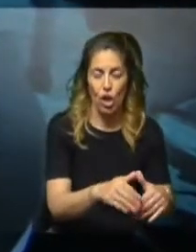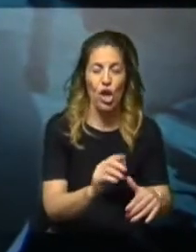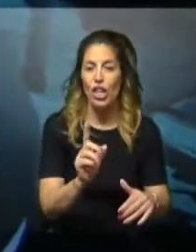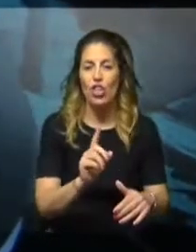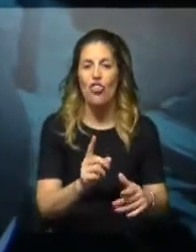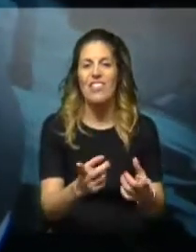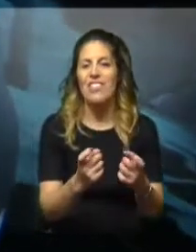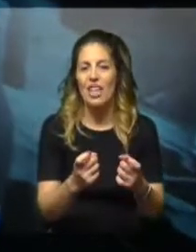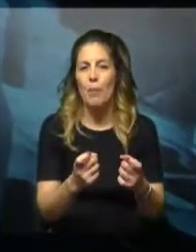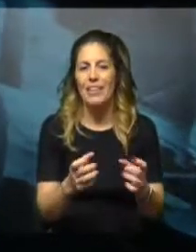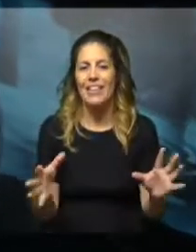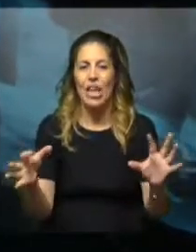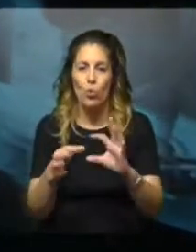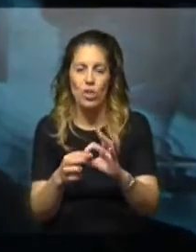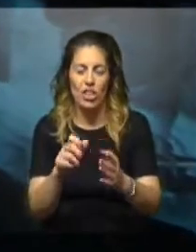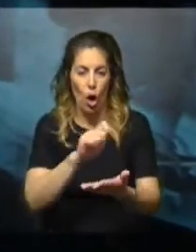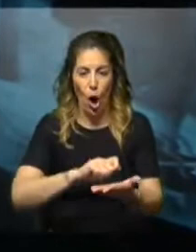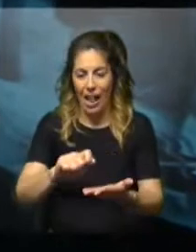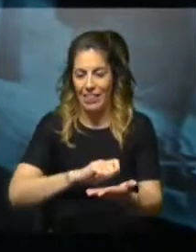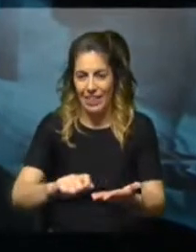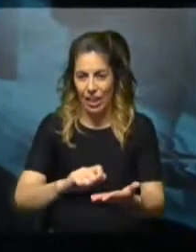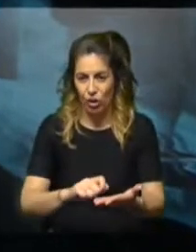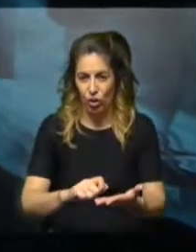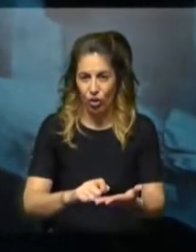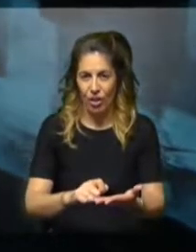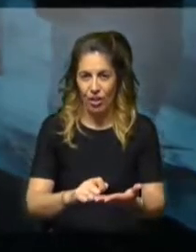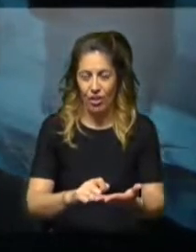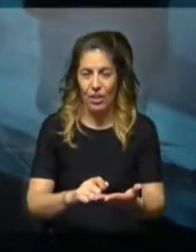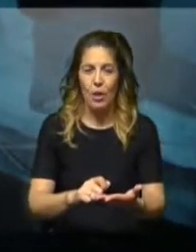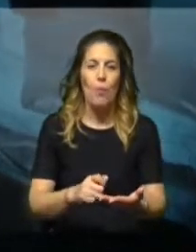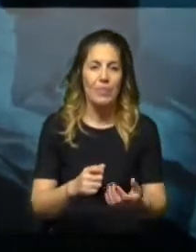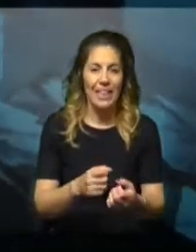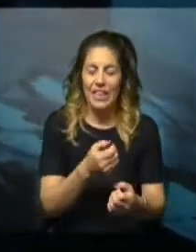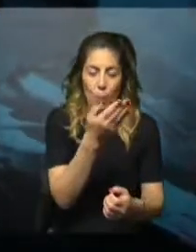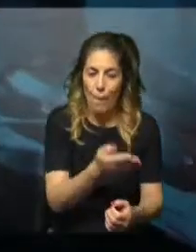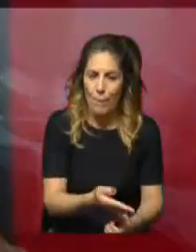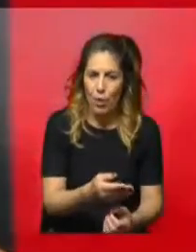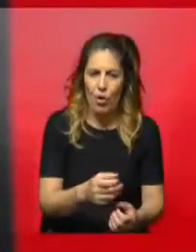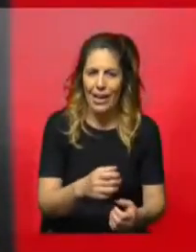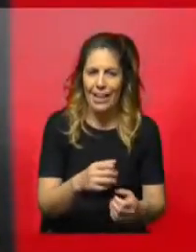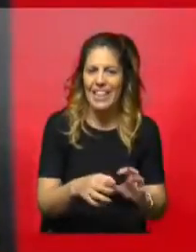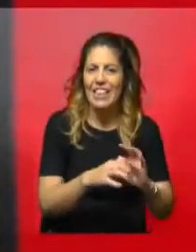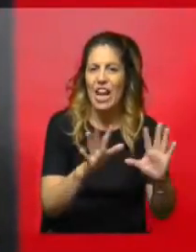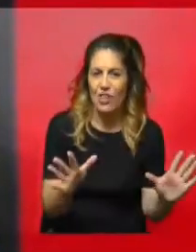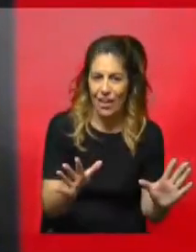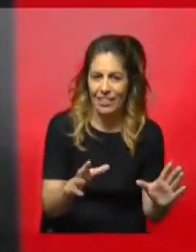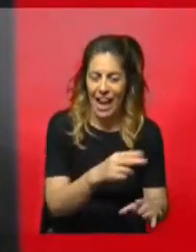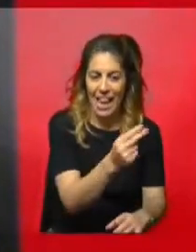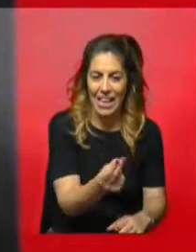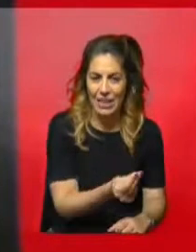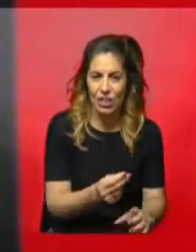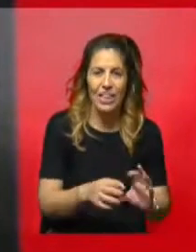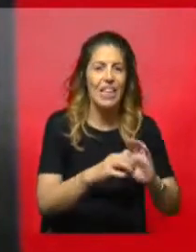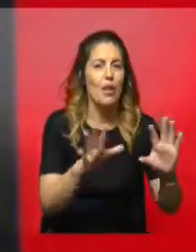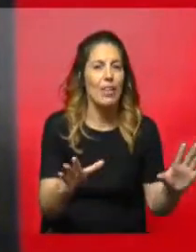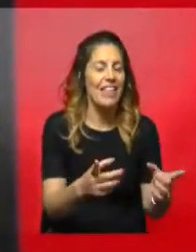dice el texto esto yo lo he asumido de esta forma tiene que tener personalidad Y tiene que tener libertad y tiene que tener